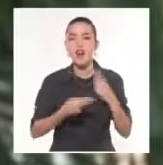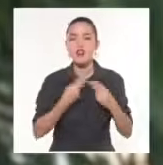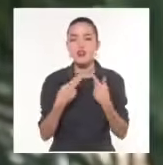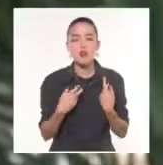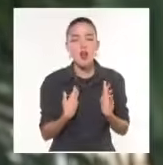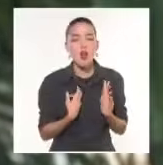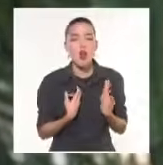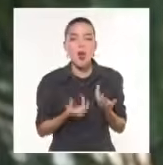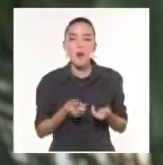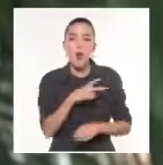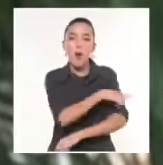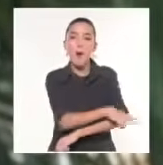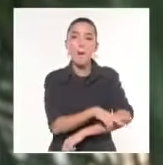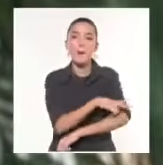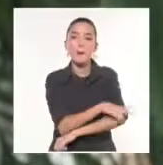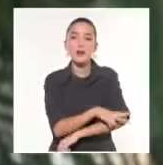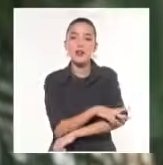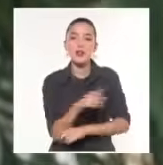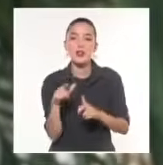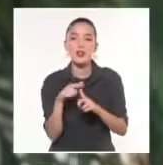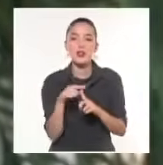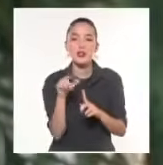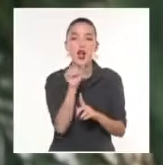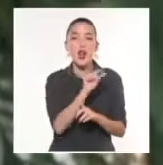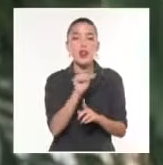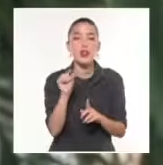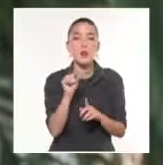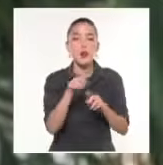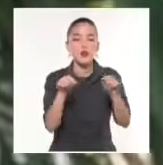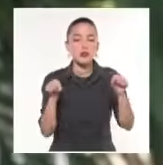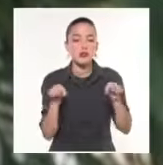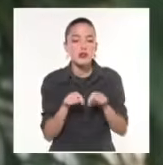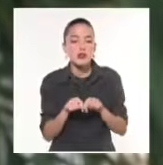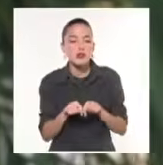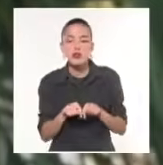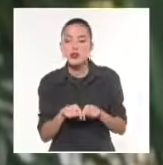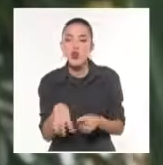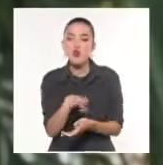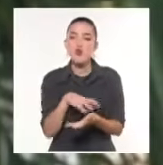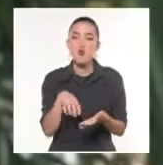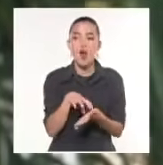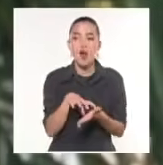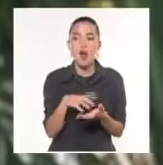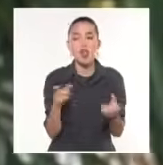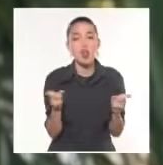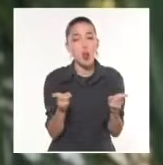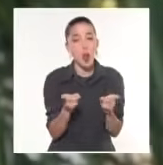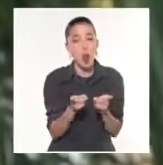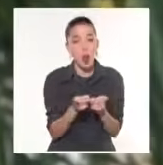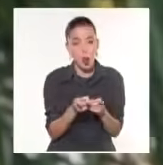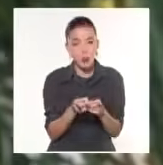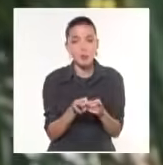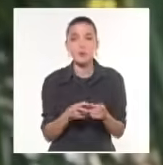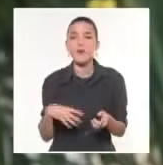estamos en un país que en términos de área no es grande, tenemos condición de conocer todo lo que se